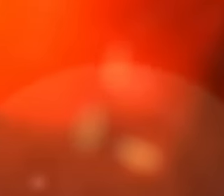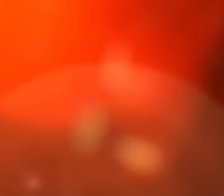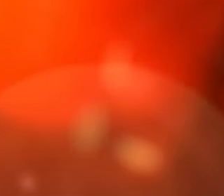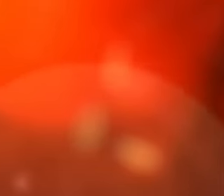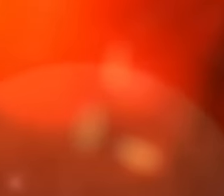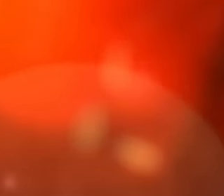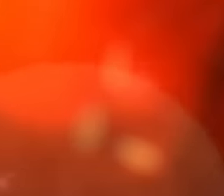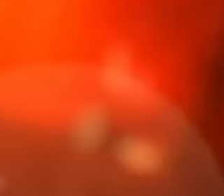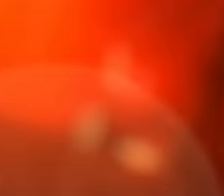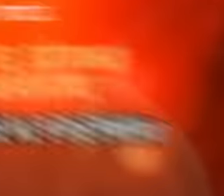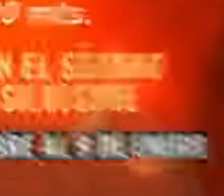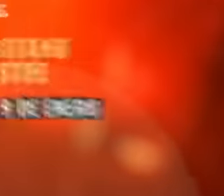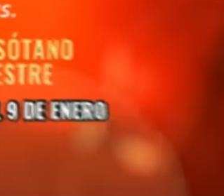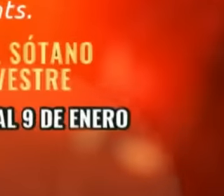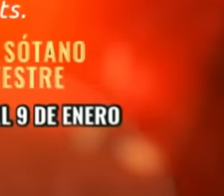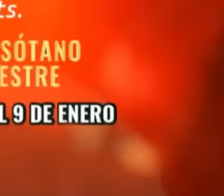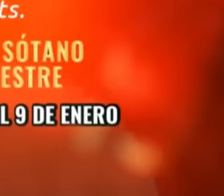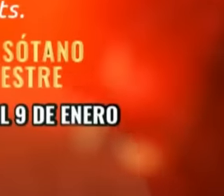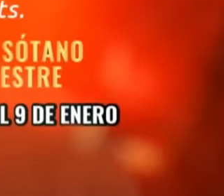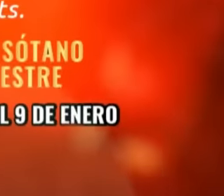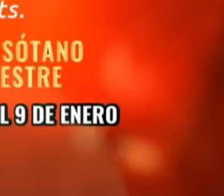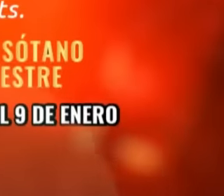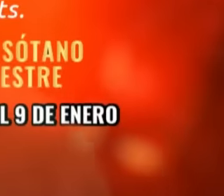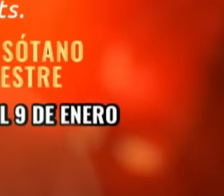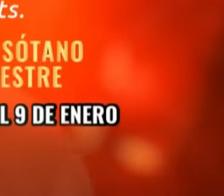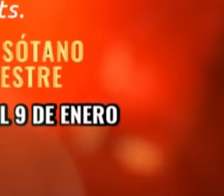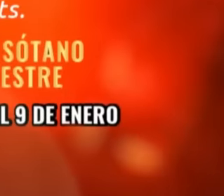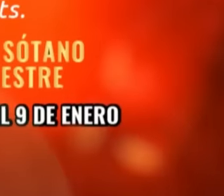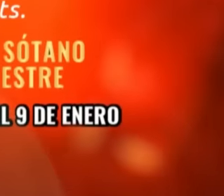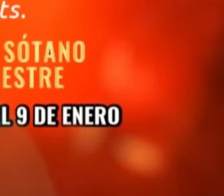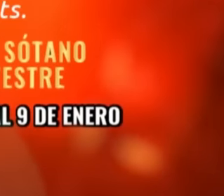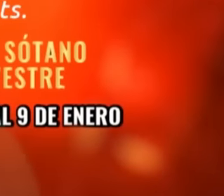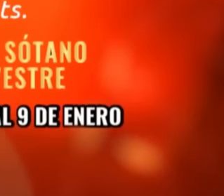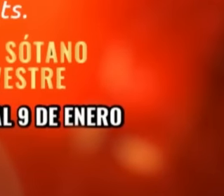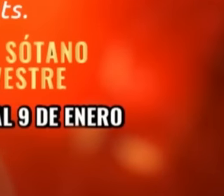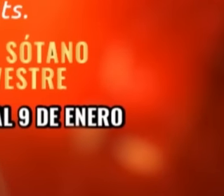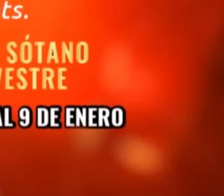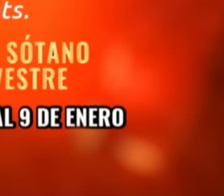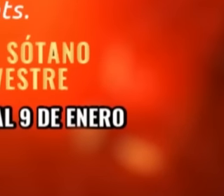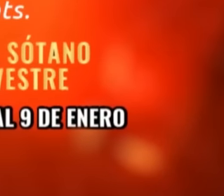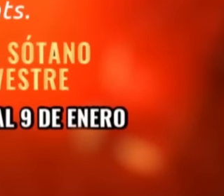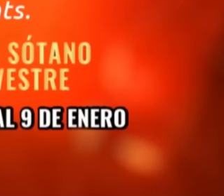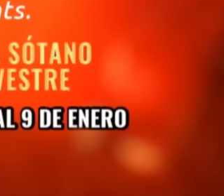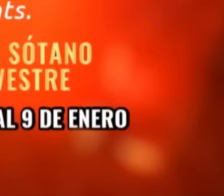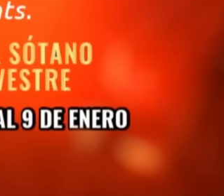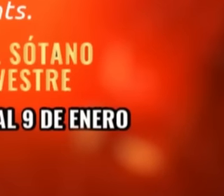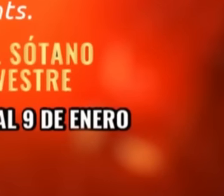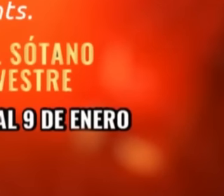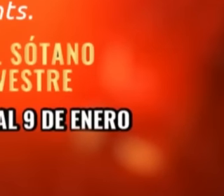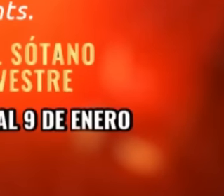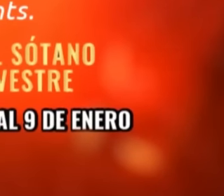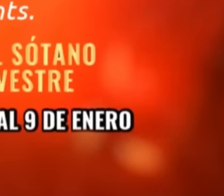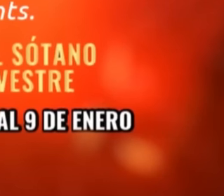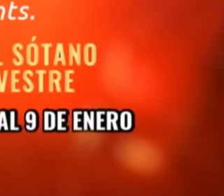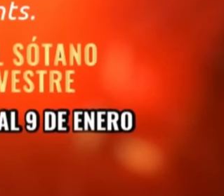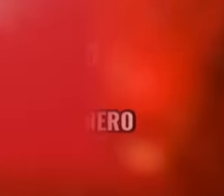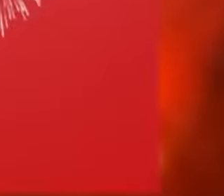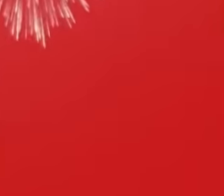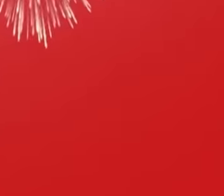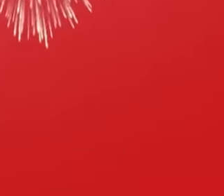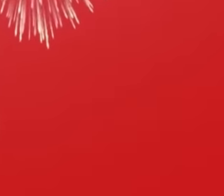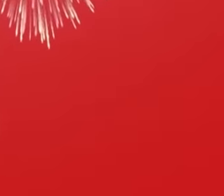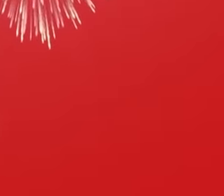Río de Pelotas en Mi San Silvestre, una atracción para divertirse en grande. Ubicada en el sótano del centro